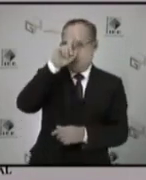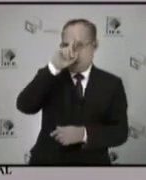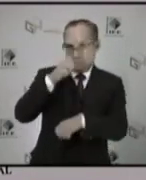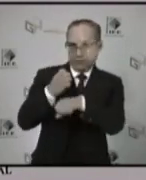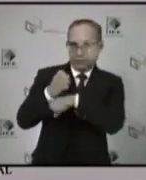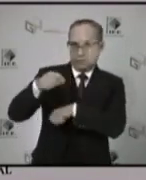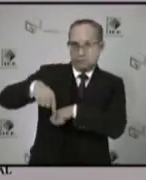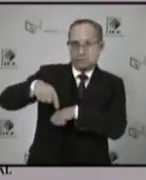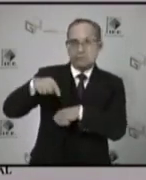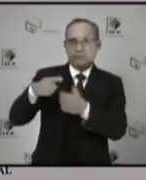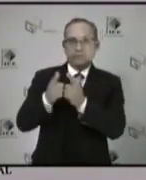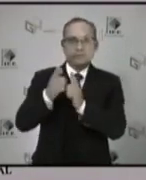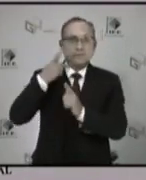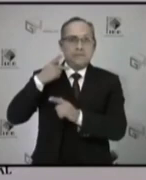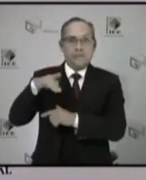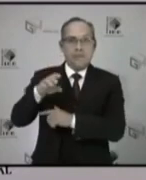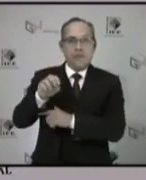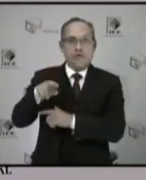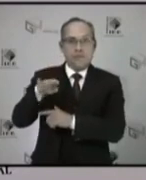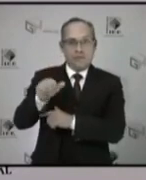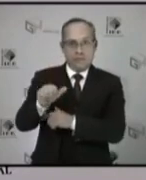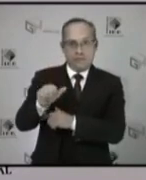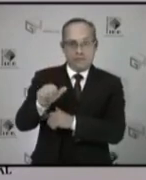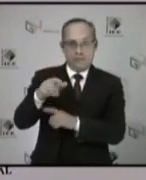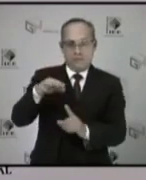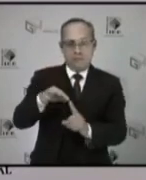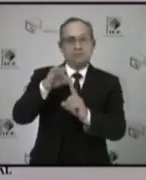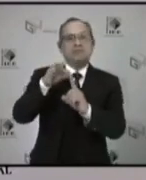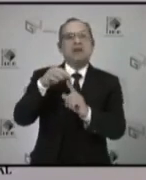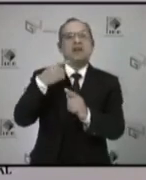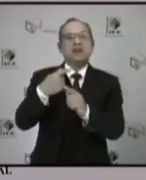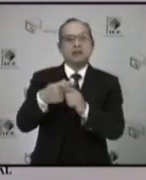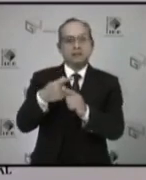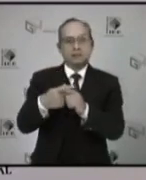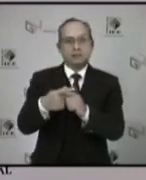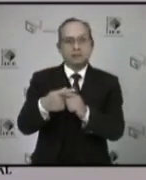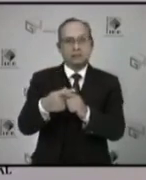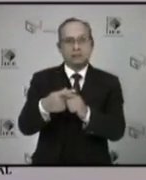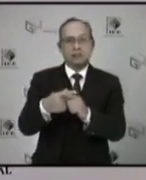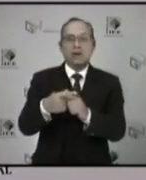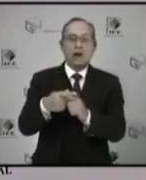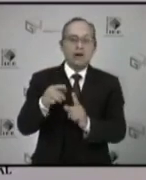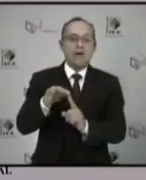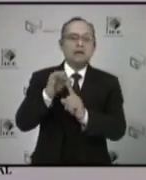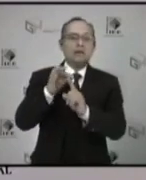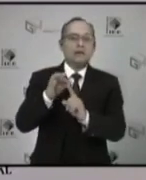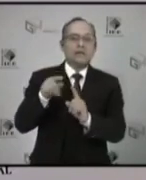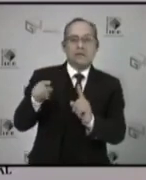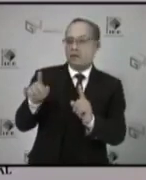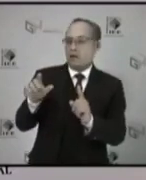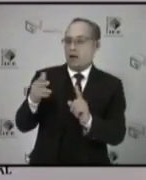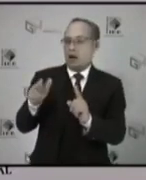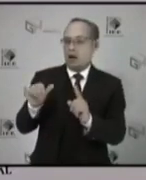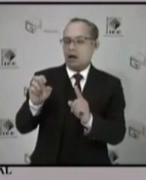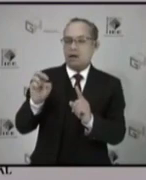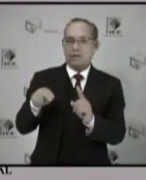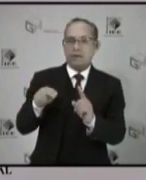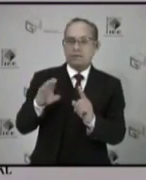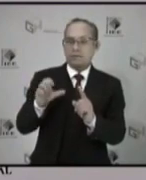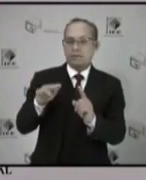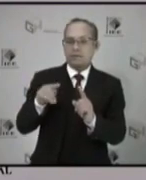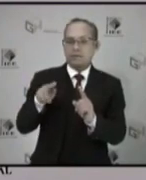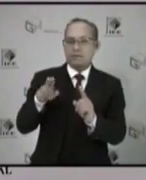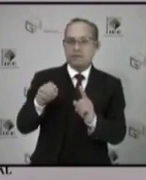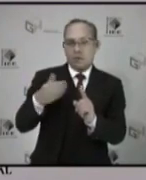nunca eligió a Menchaca. Solo fuimos elegidos el doctor Abraham Mendoza Centeno y su servidor.